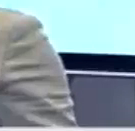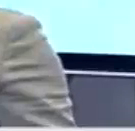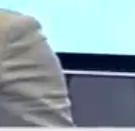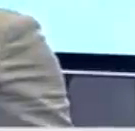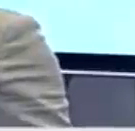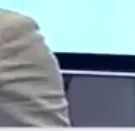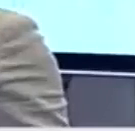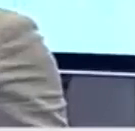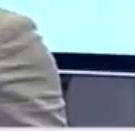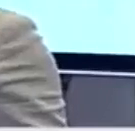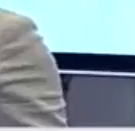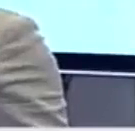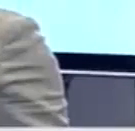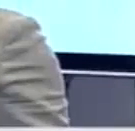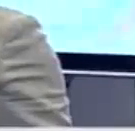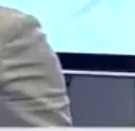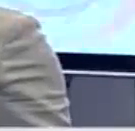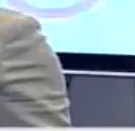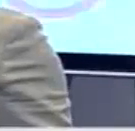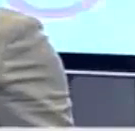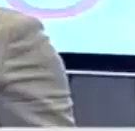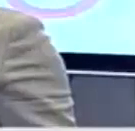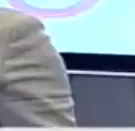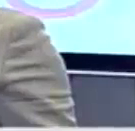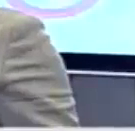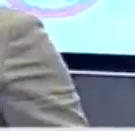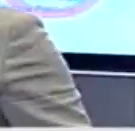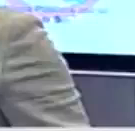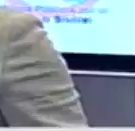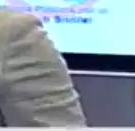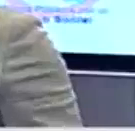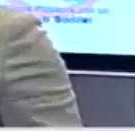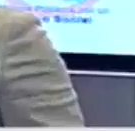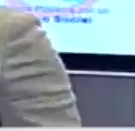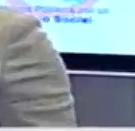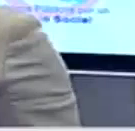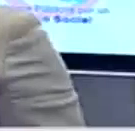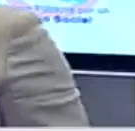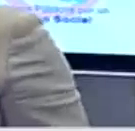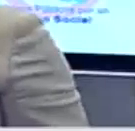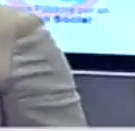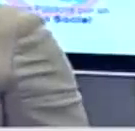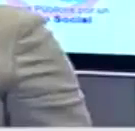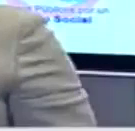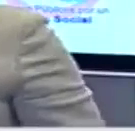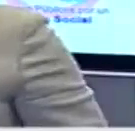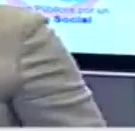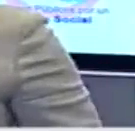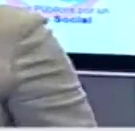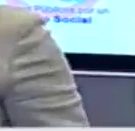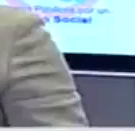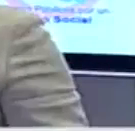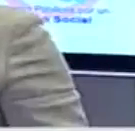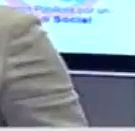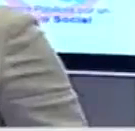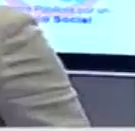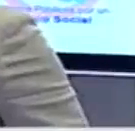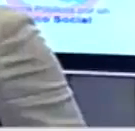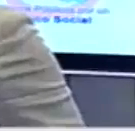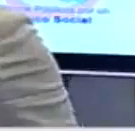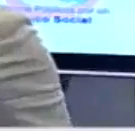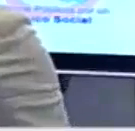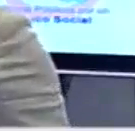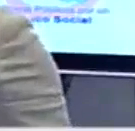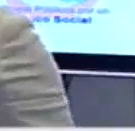escuchamos, se concluye con los diálogos públicos por un México social que se llevaron a cabo aquí en el Senado de la República. Le agradezco el favor